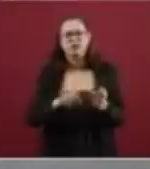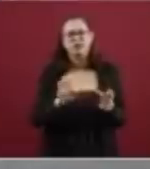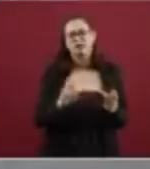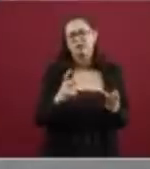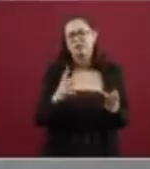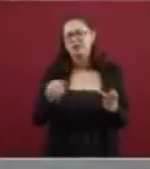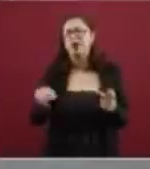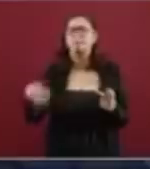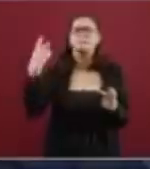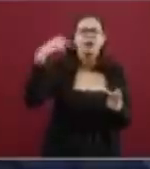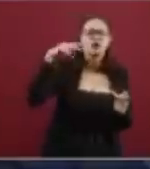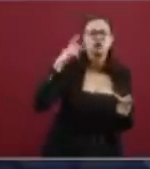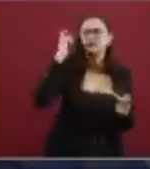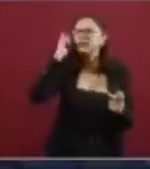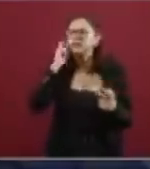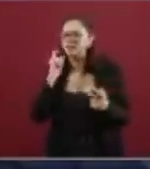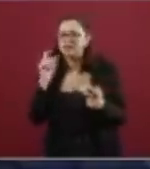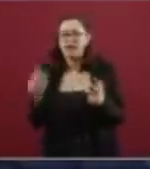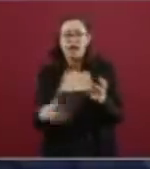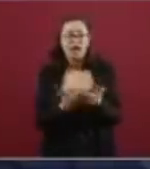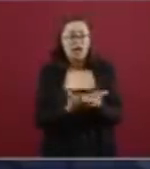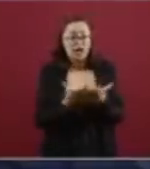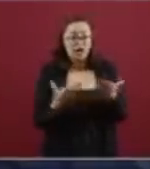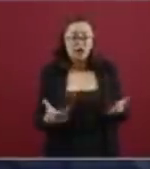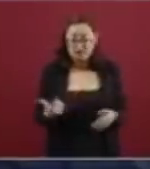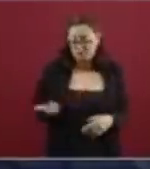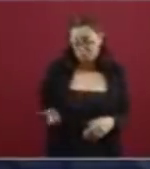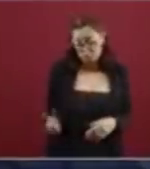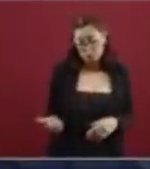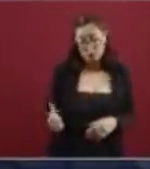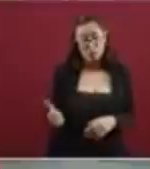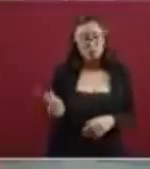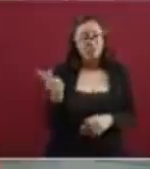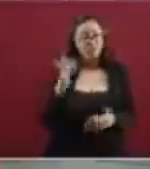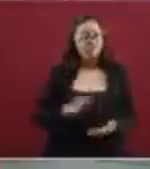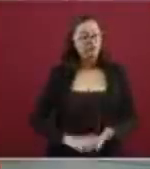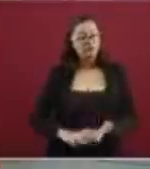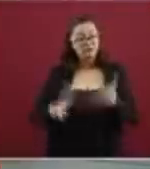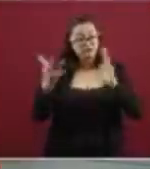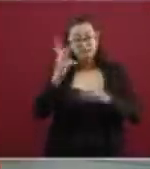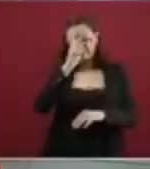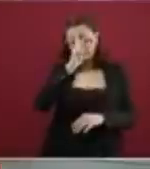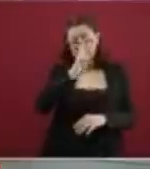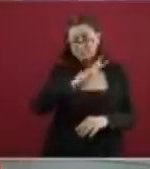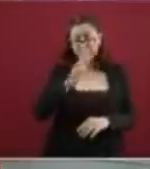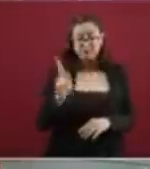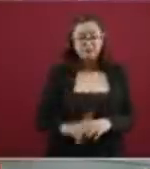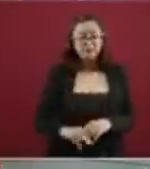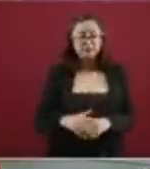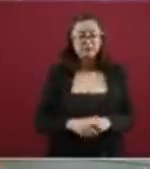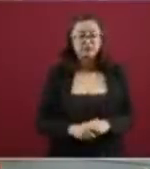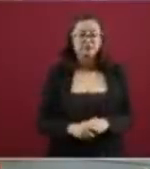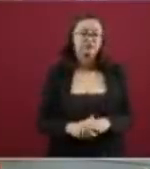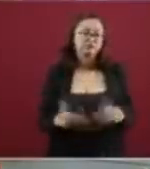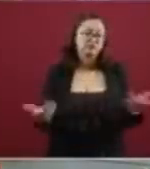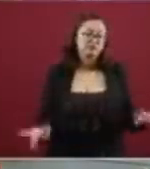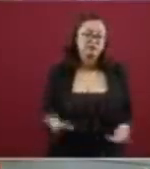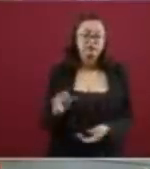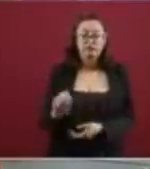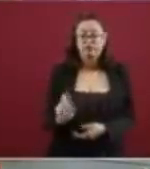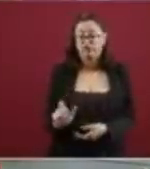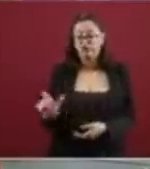Guerrero. Hoy Guanajuato está sufriendo una alta violencia. Vaya, hasta Fox está